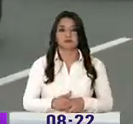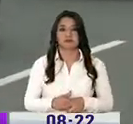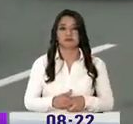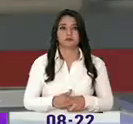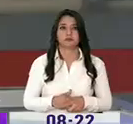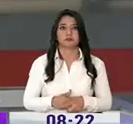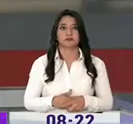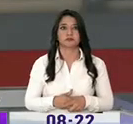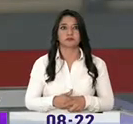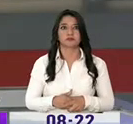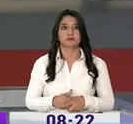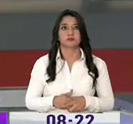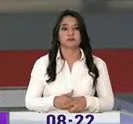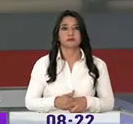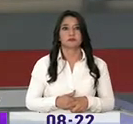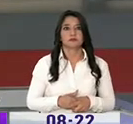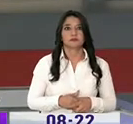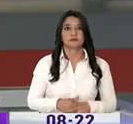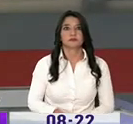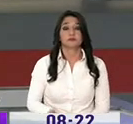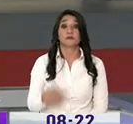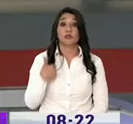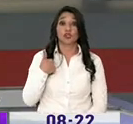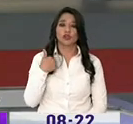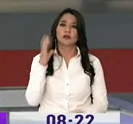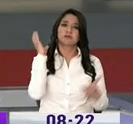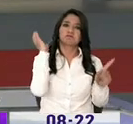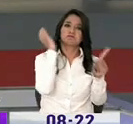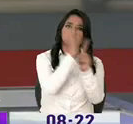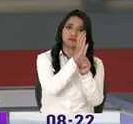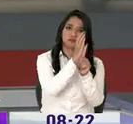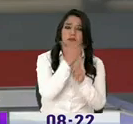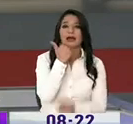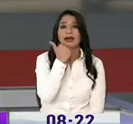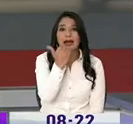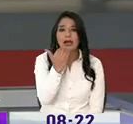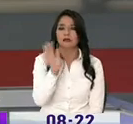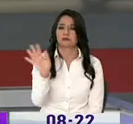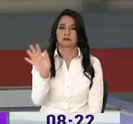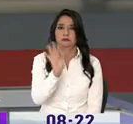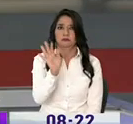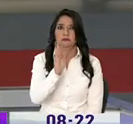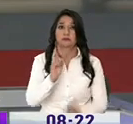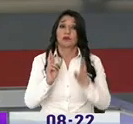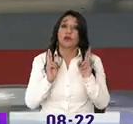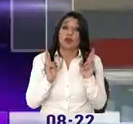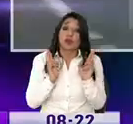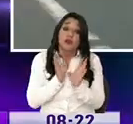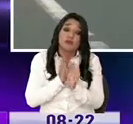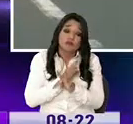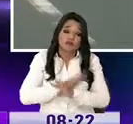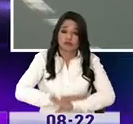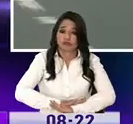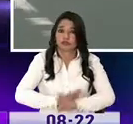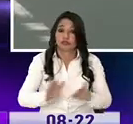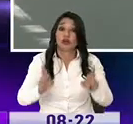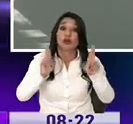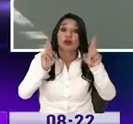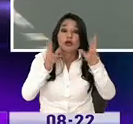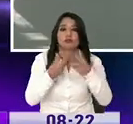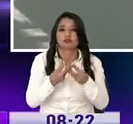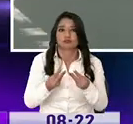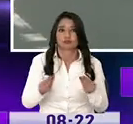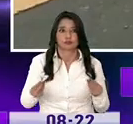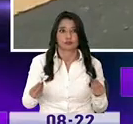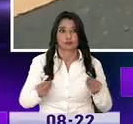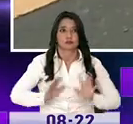Vintimilla. No es como criticar ninguna buena intención, ¿no? Ojalá les funcione, es todo lo que estoy diciendo, ojalá les funcione,